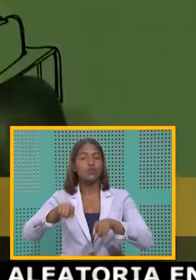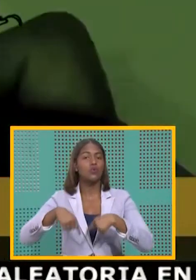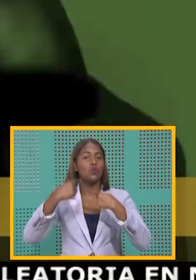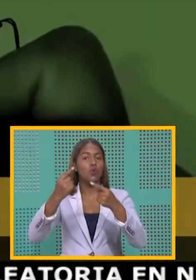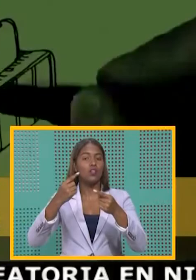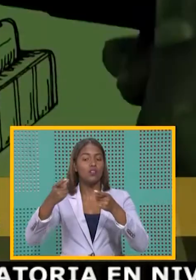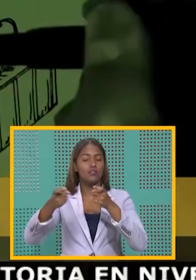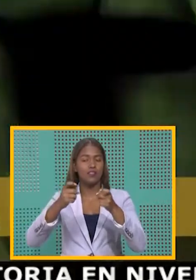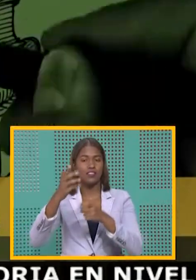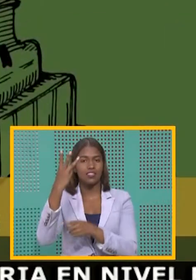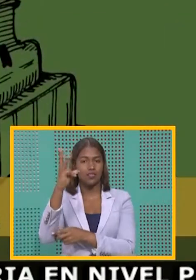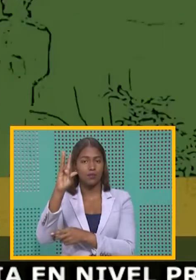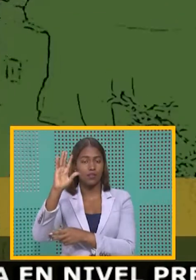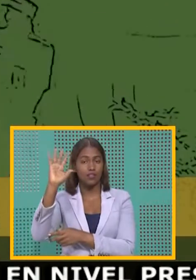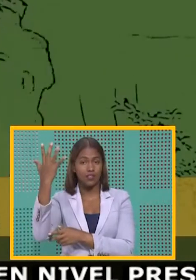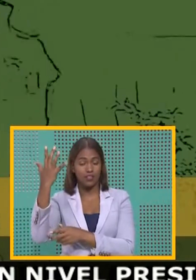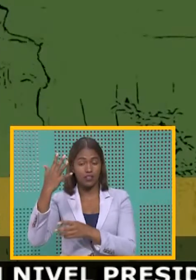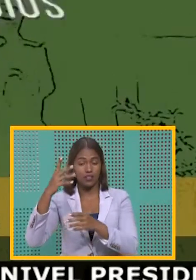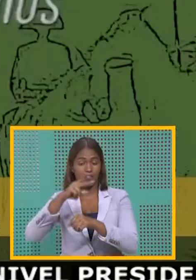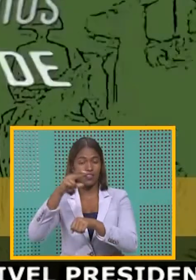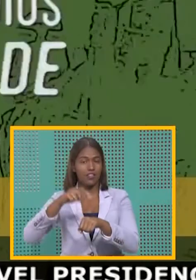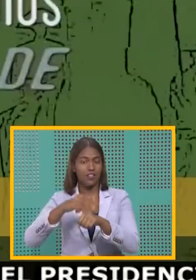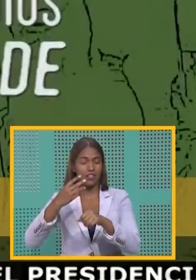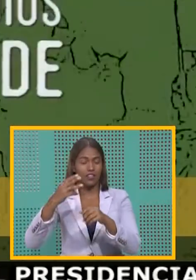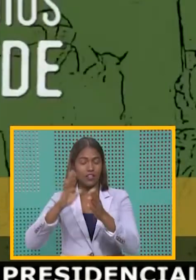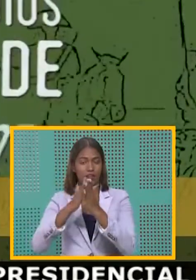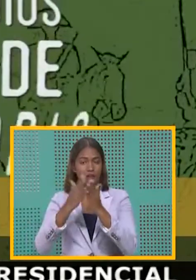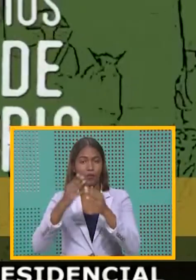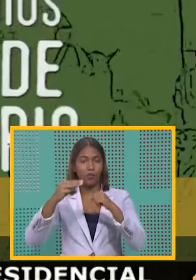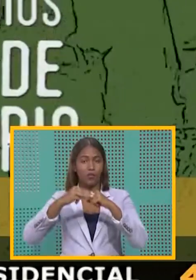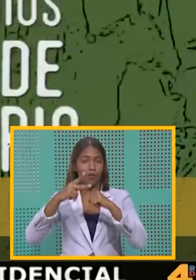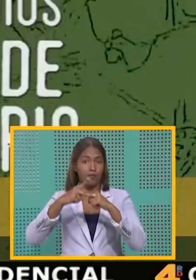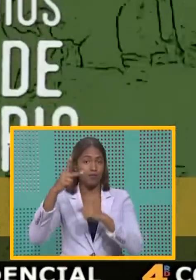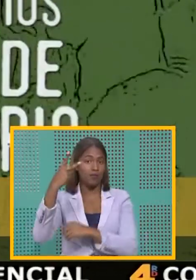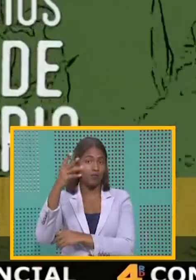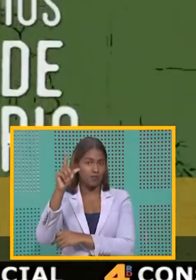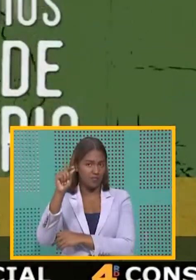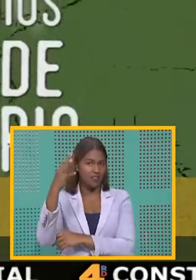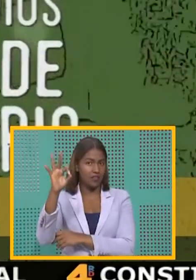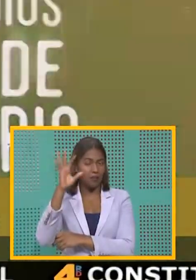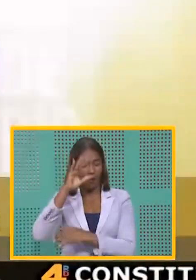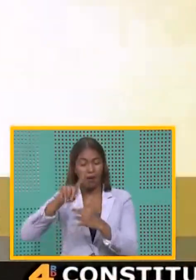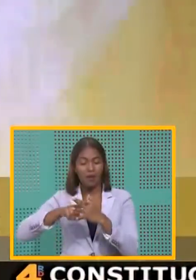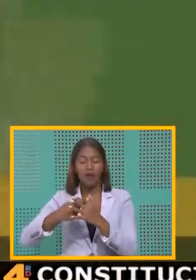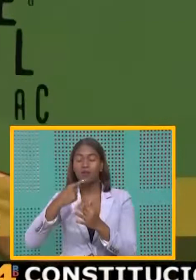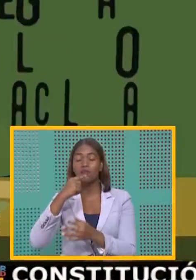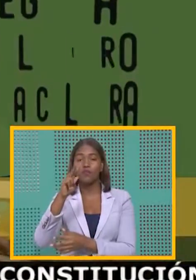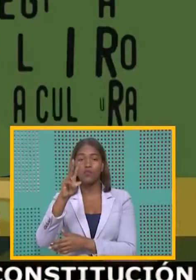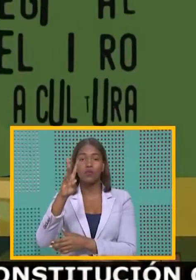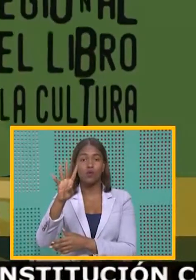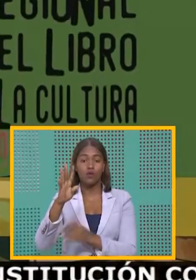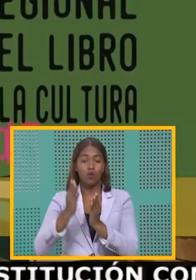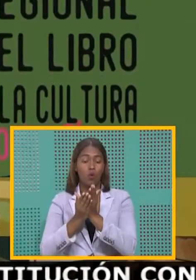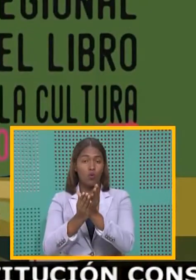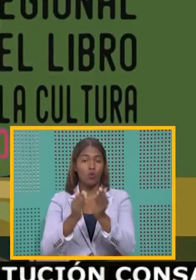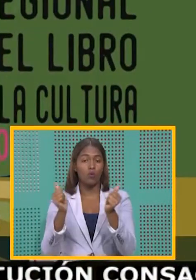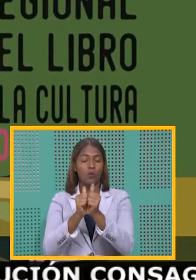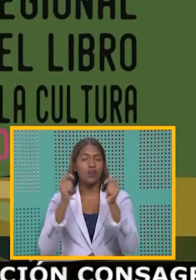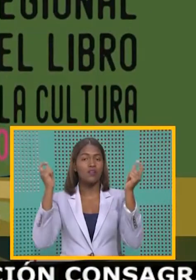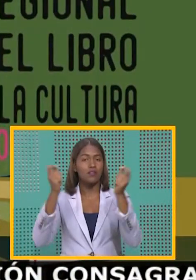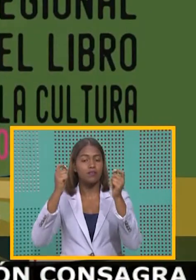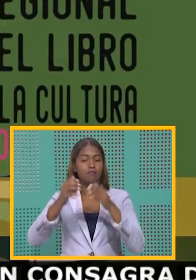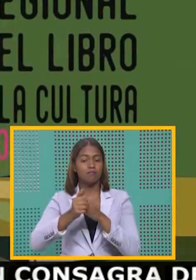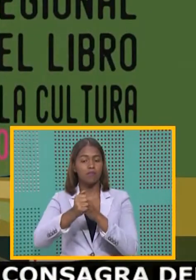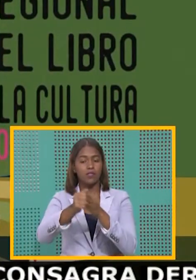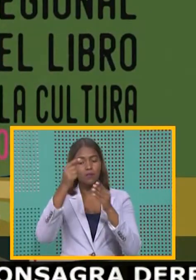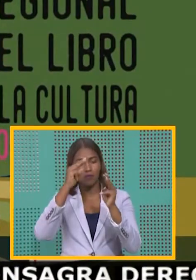la 25ª Feria Regional del Libro Monte Plata 2019, evento que se inaugurará el 24 de octubre en una ceremonia